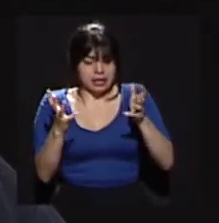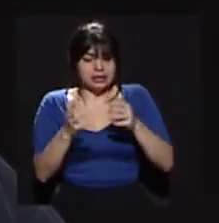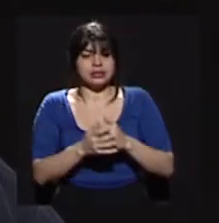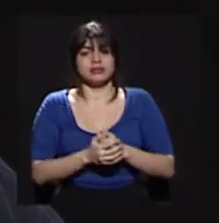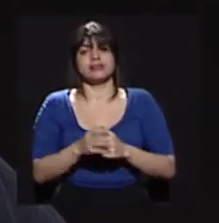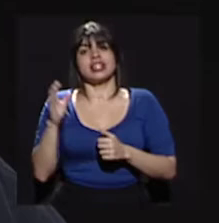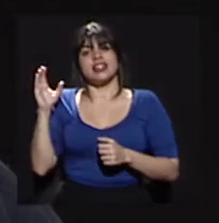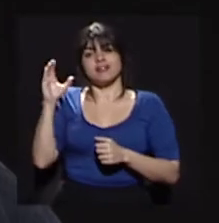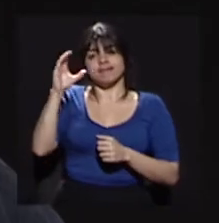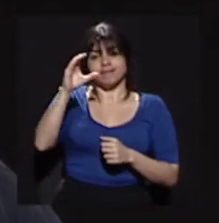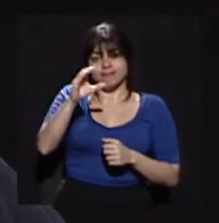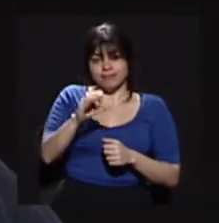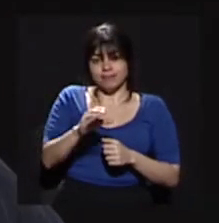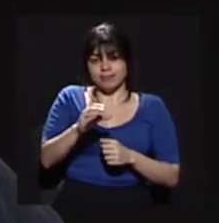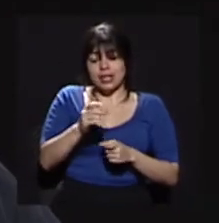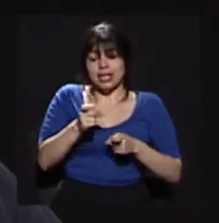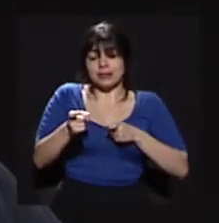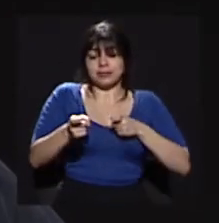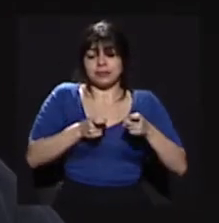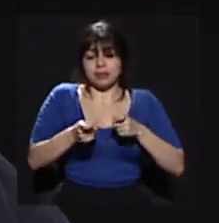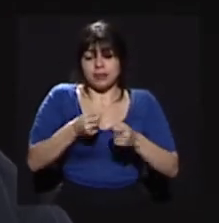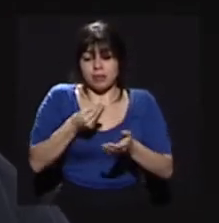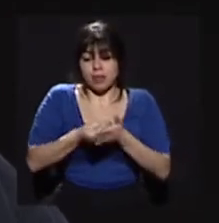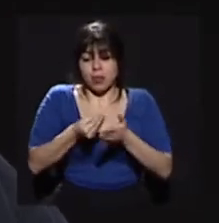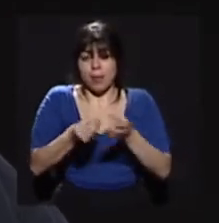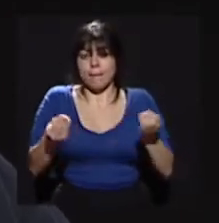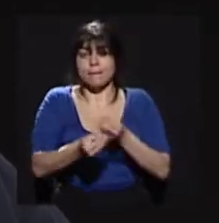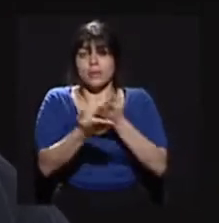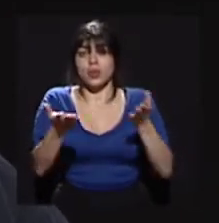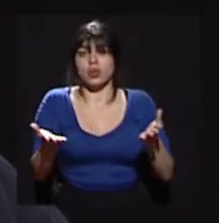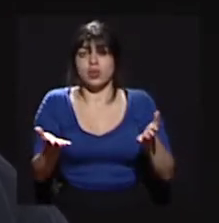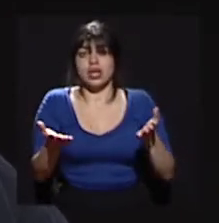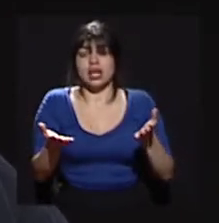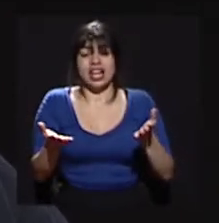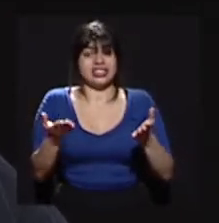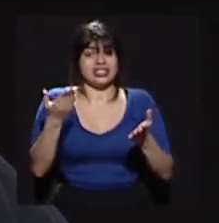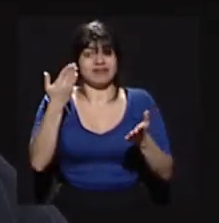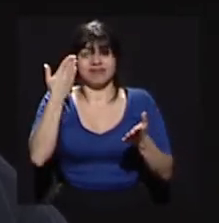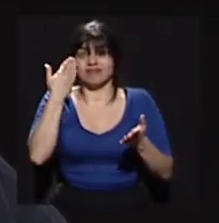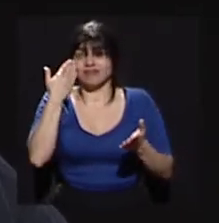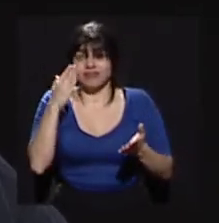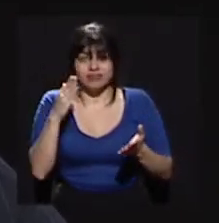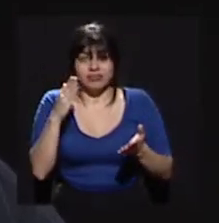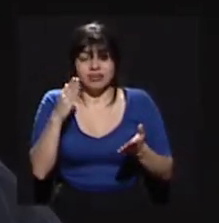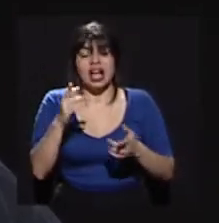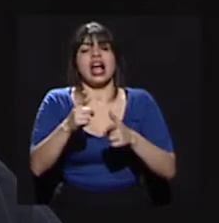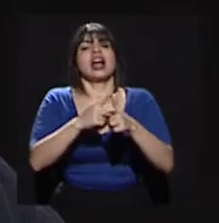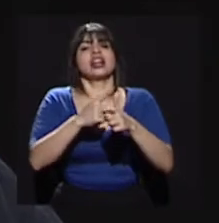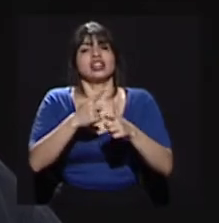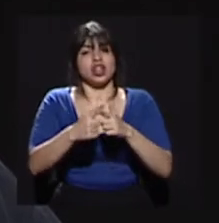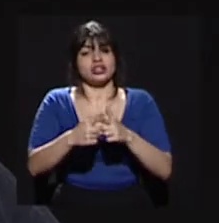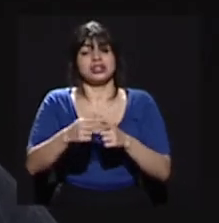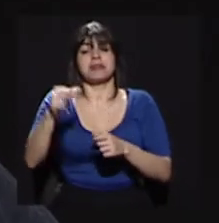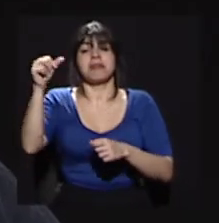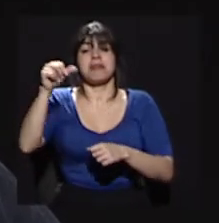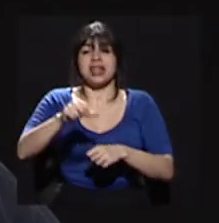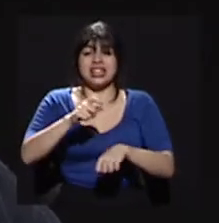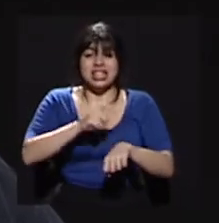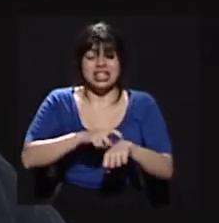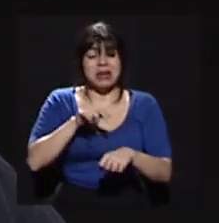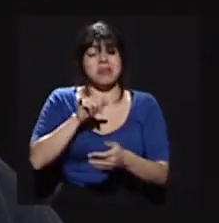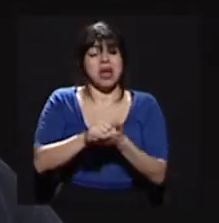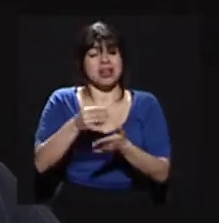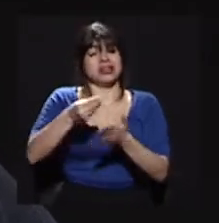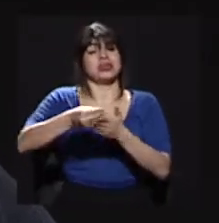inversión y la gestión pública la pérdida de de tiempo lo que eso cuesta